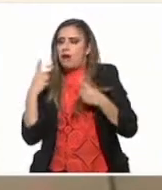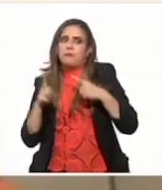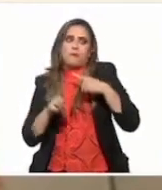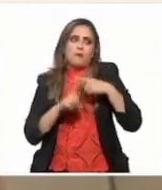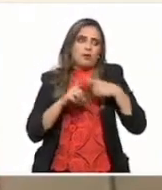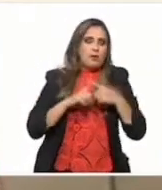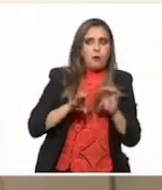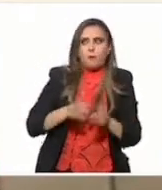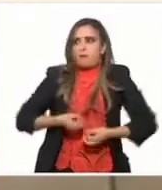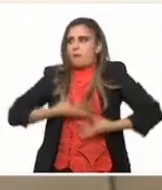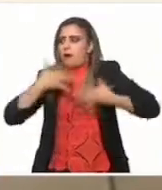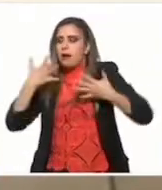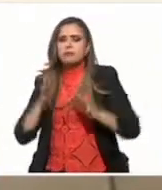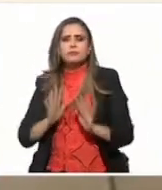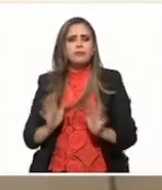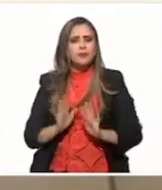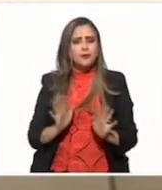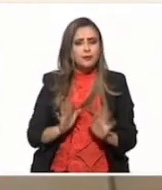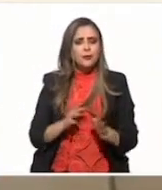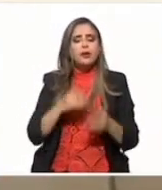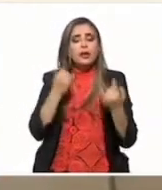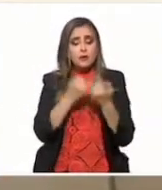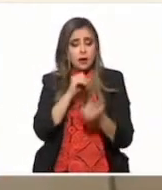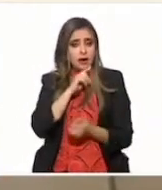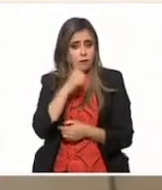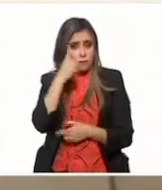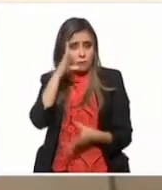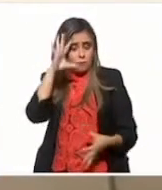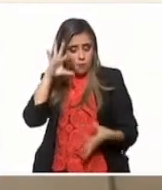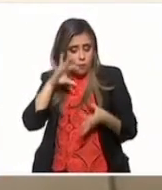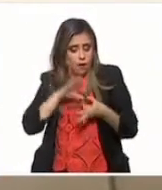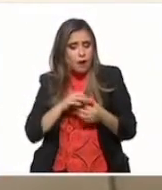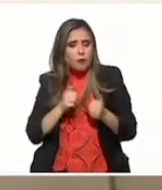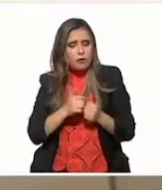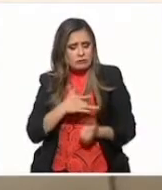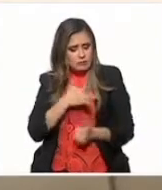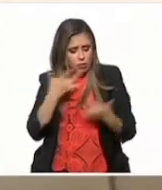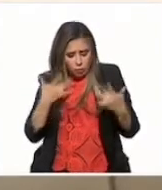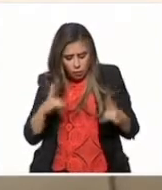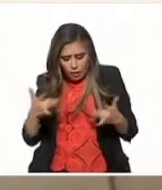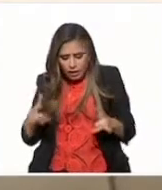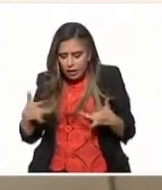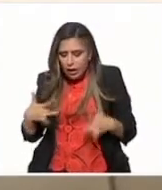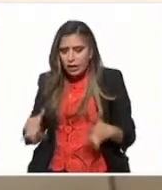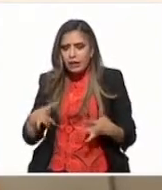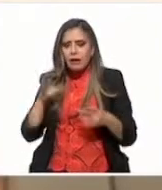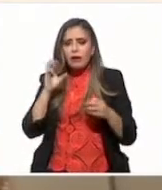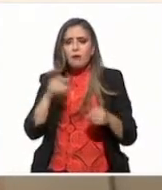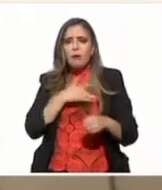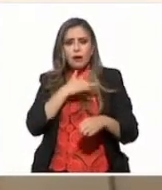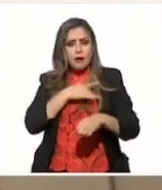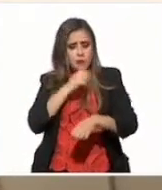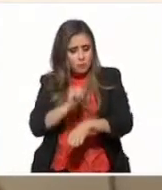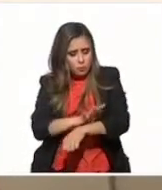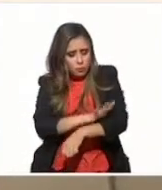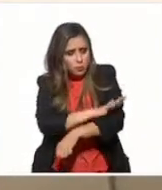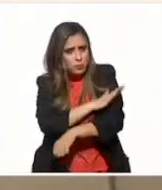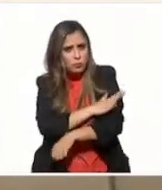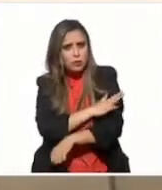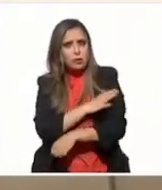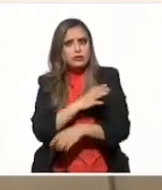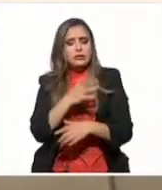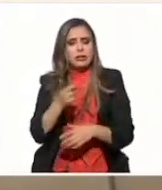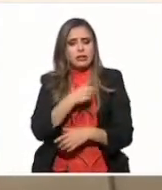sino también cuando nos conectamos con lo que nos duele con nuestras emociones hay que respetar